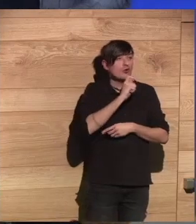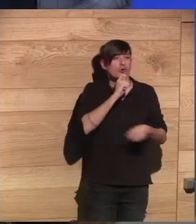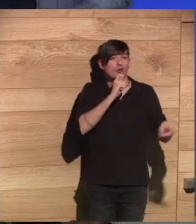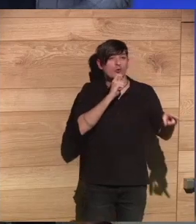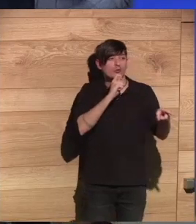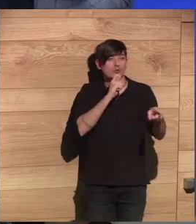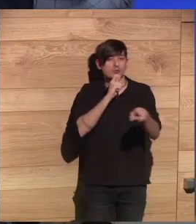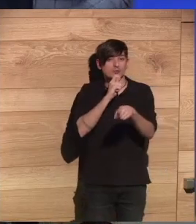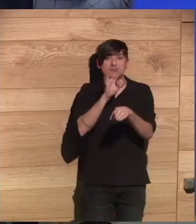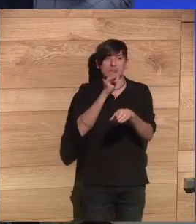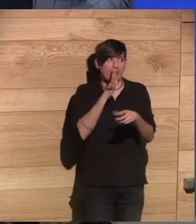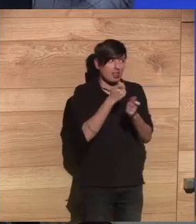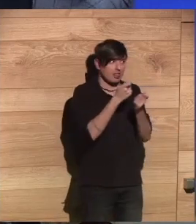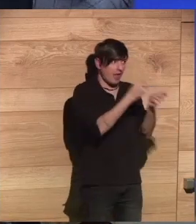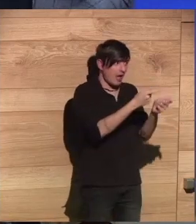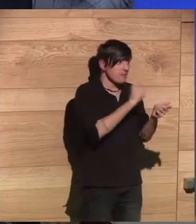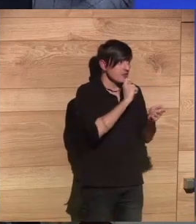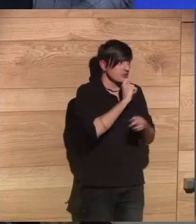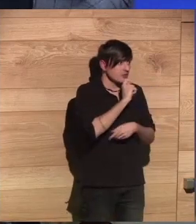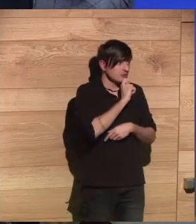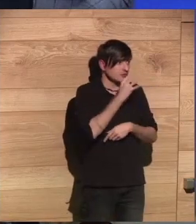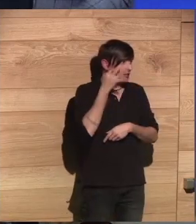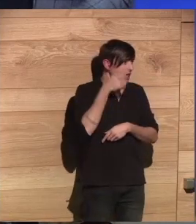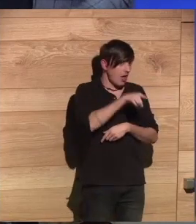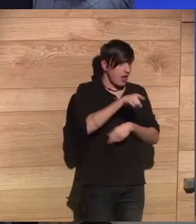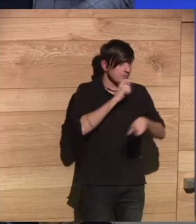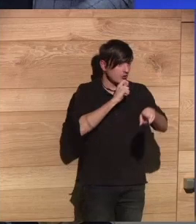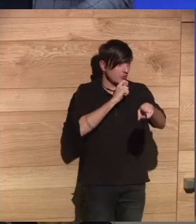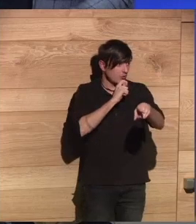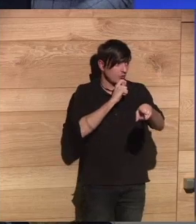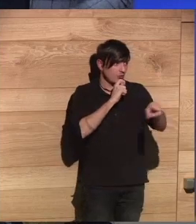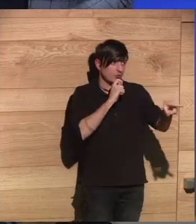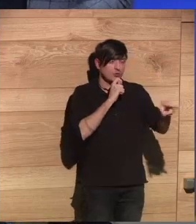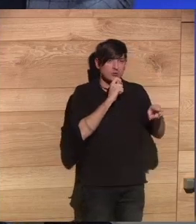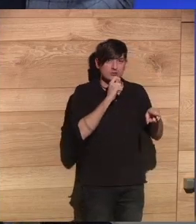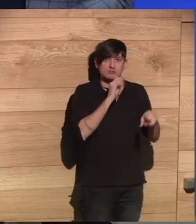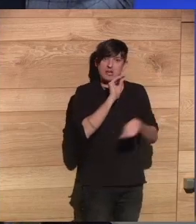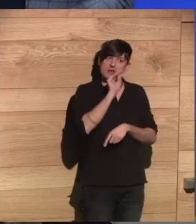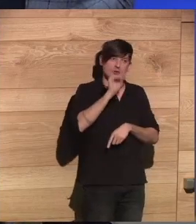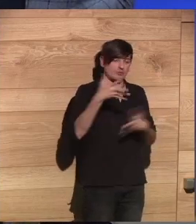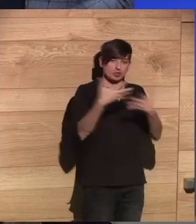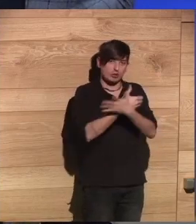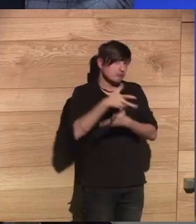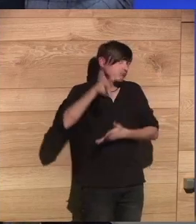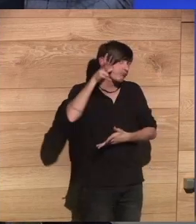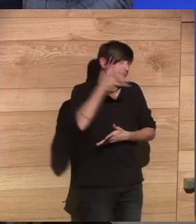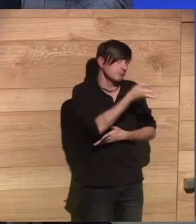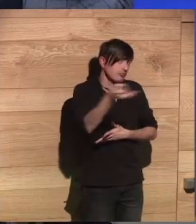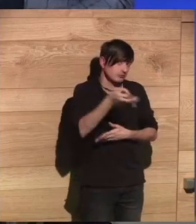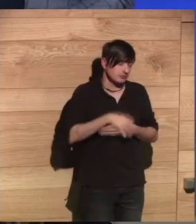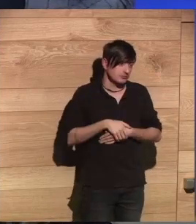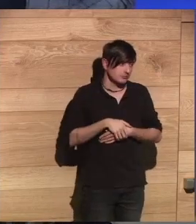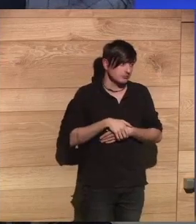Sí, vamos a entregarles. Ella lleva el micro. Y así la pregunta la escuchamos todos, y la escuchan